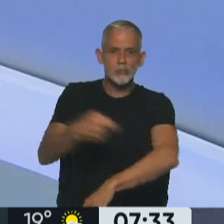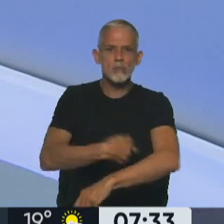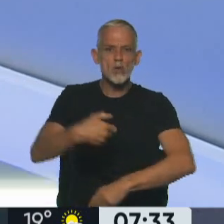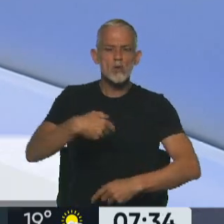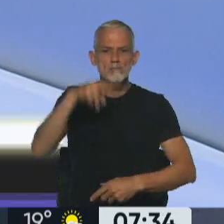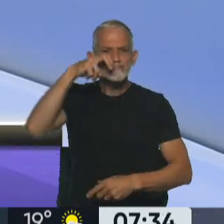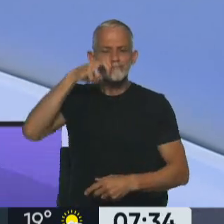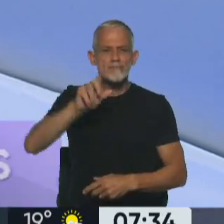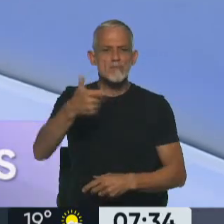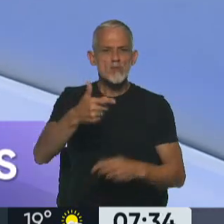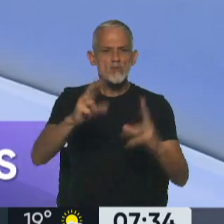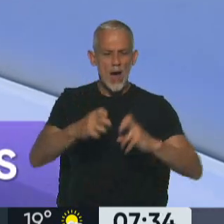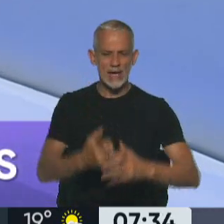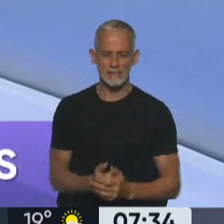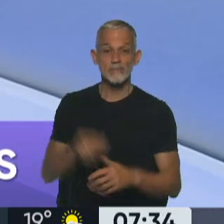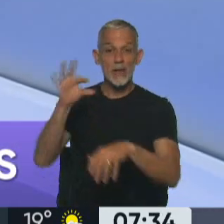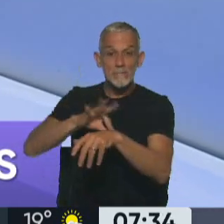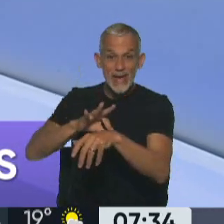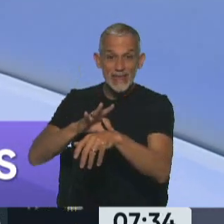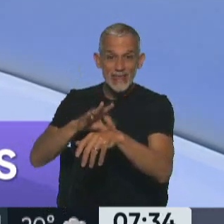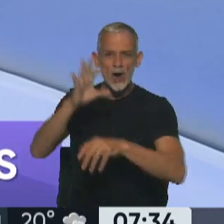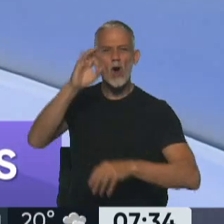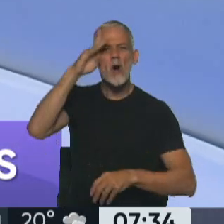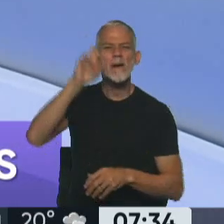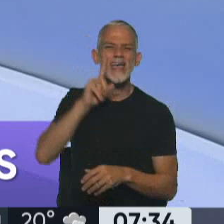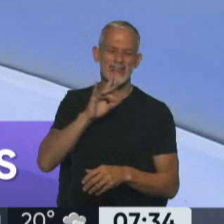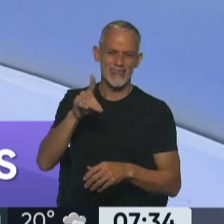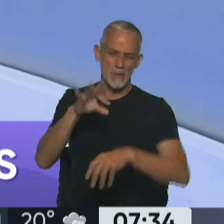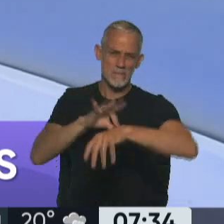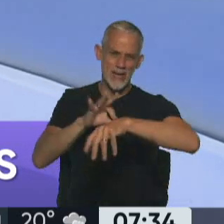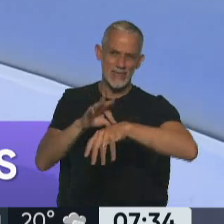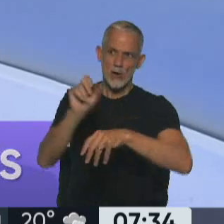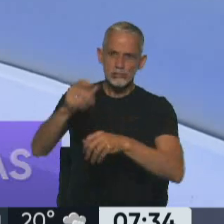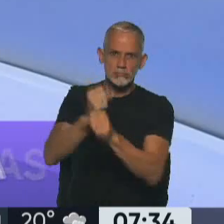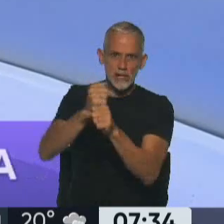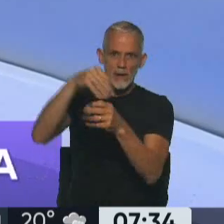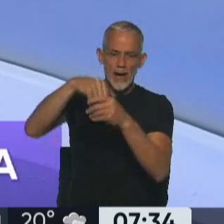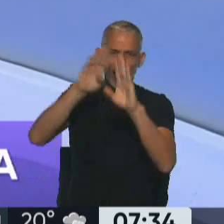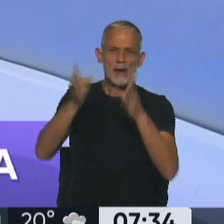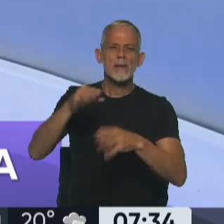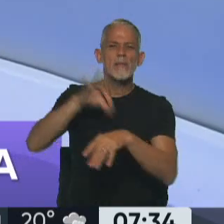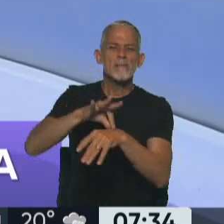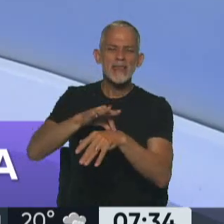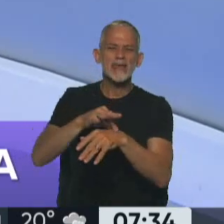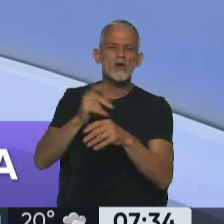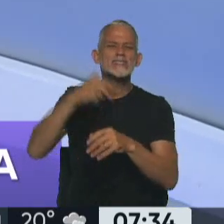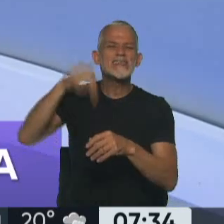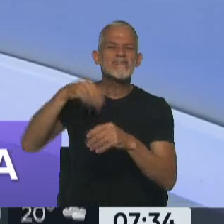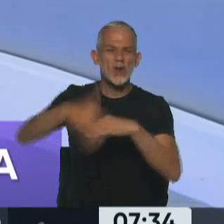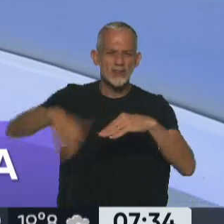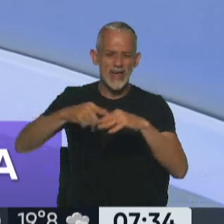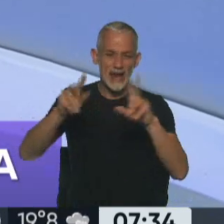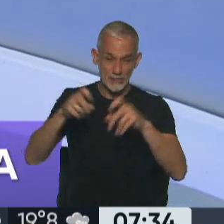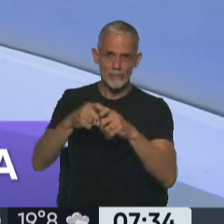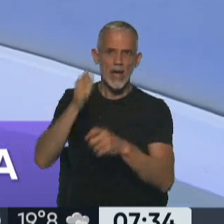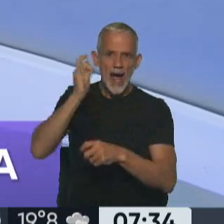ahí escuchábamos al doctor Mohamed Obeid, que es un médico que trabaja en Médicos Sin Fronteras, que está en Gaza y que hablaba de